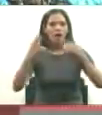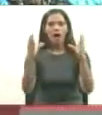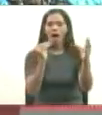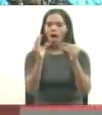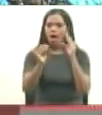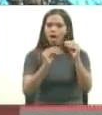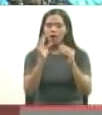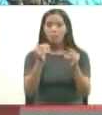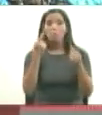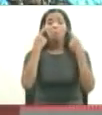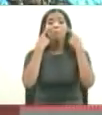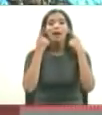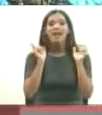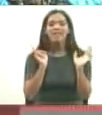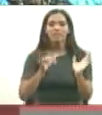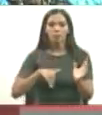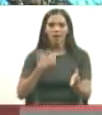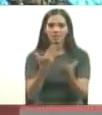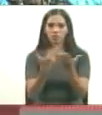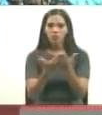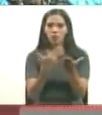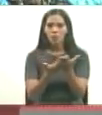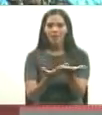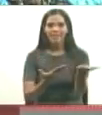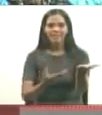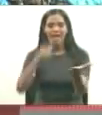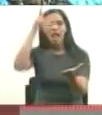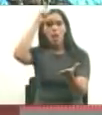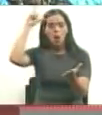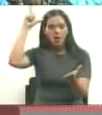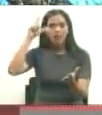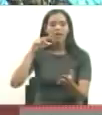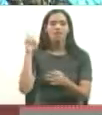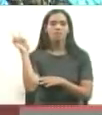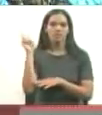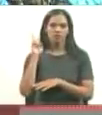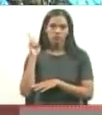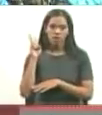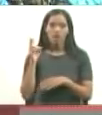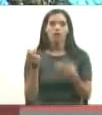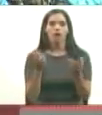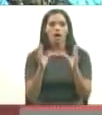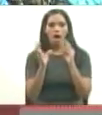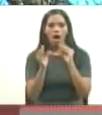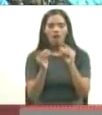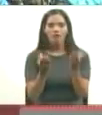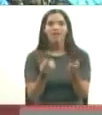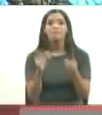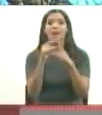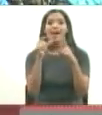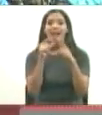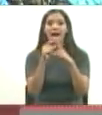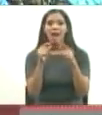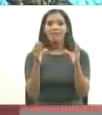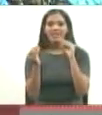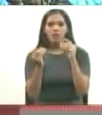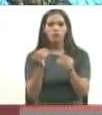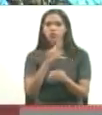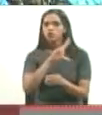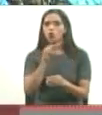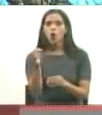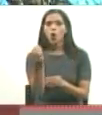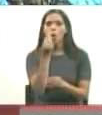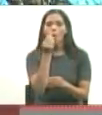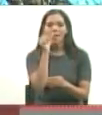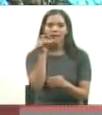para ver si le pueden hacer una propuesta coherente a nuestro país. Hablar entre ellos, y la palabra diálogo no come gente. La